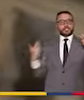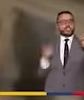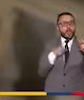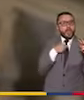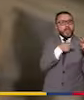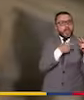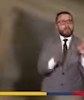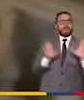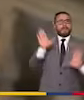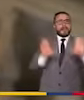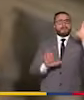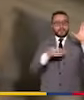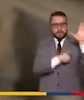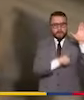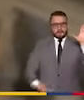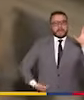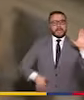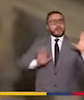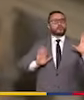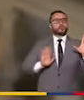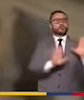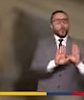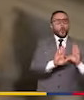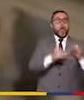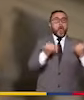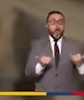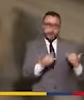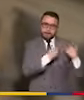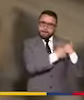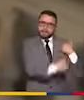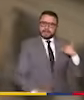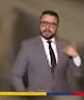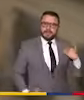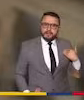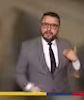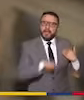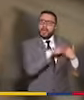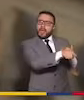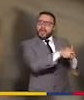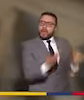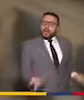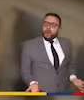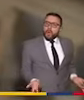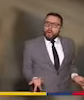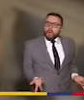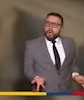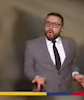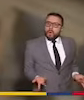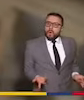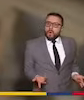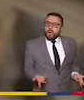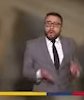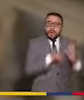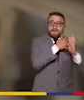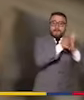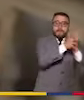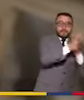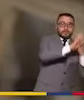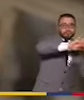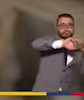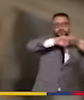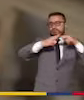su candidato presidencial, ahora presidente, transmitida esa información en la revista de